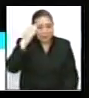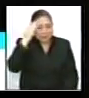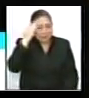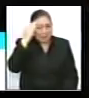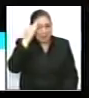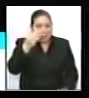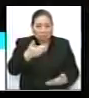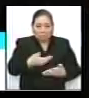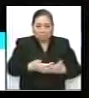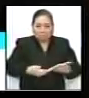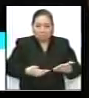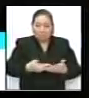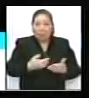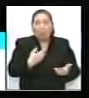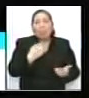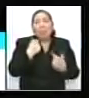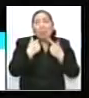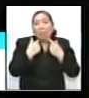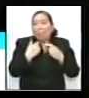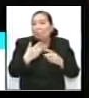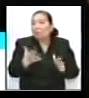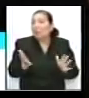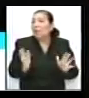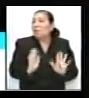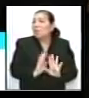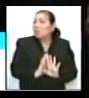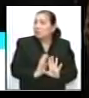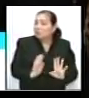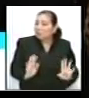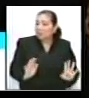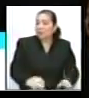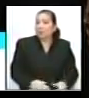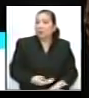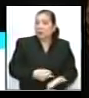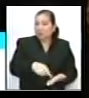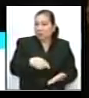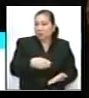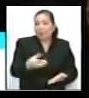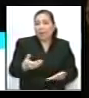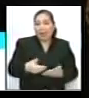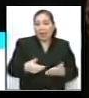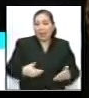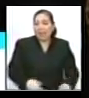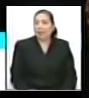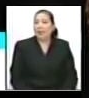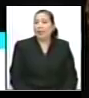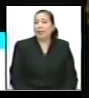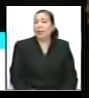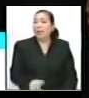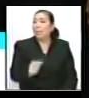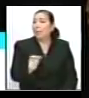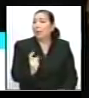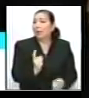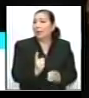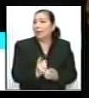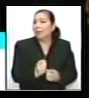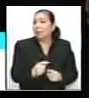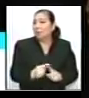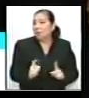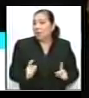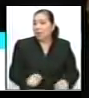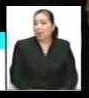los expedientes pueden extraviarse, pueden que no fueron remitidos oportunamente, que no estuvo la persona que tenía que